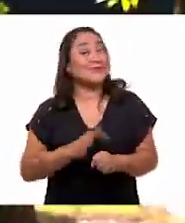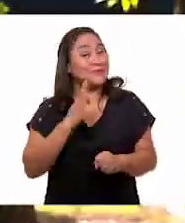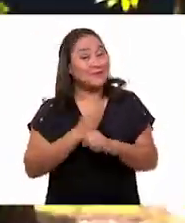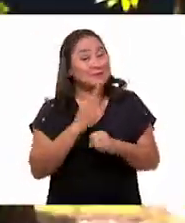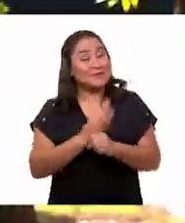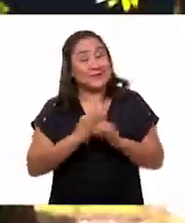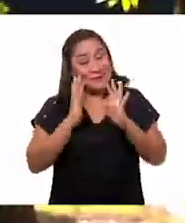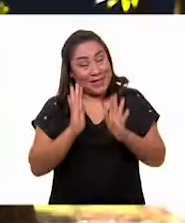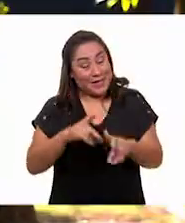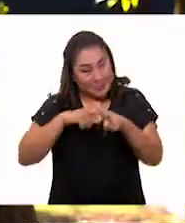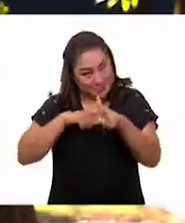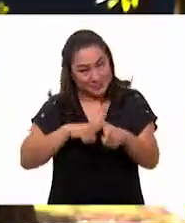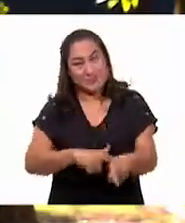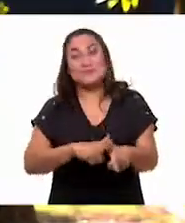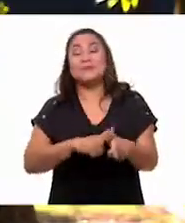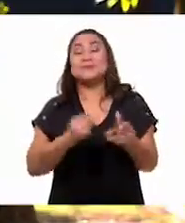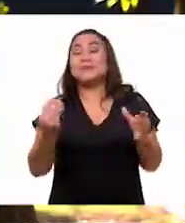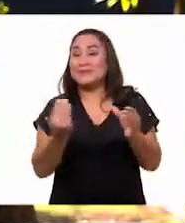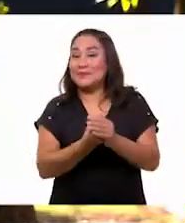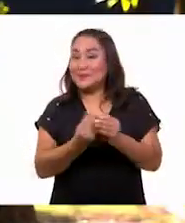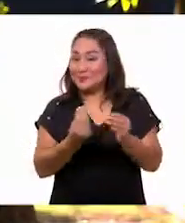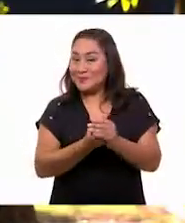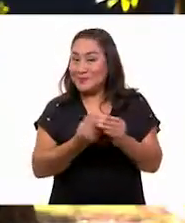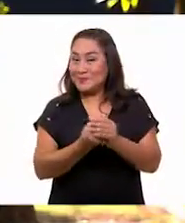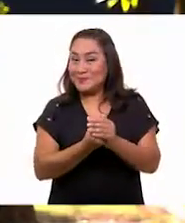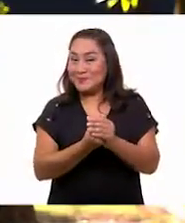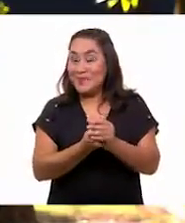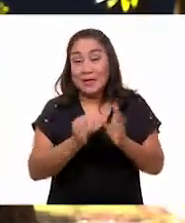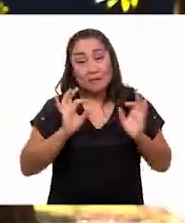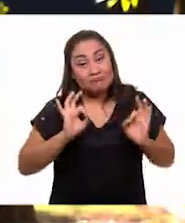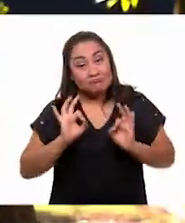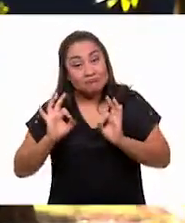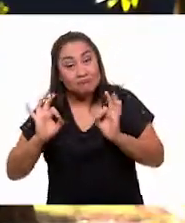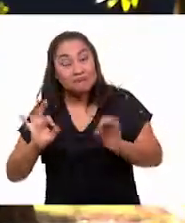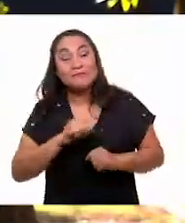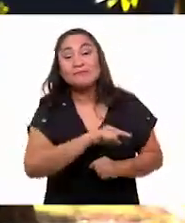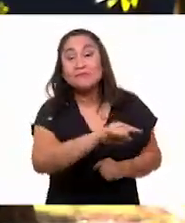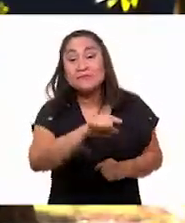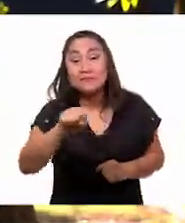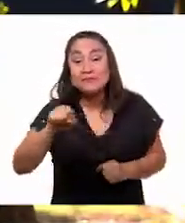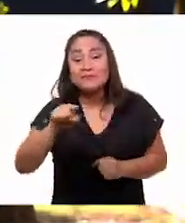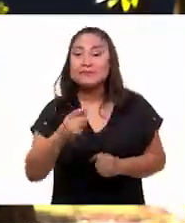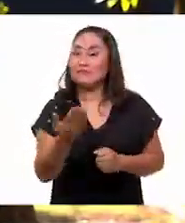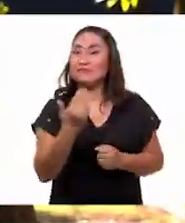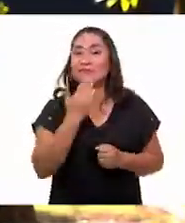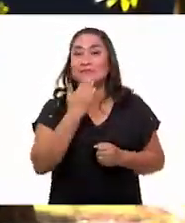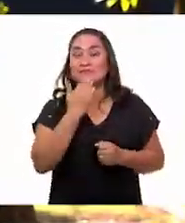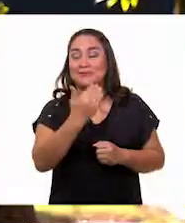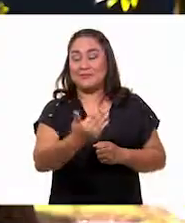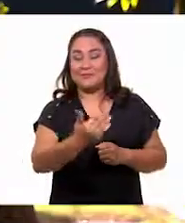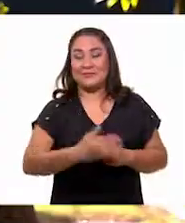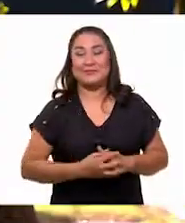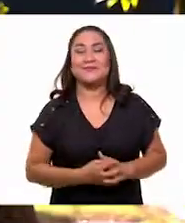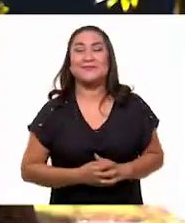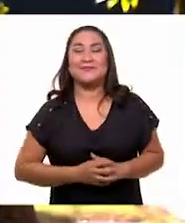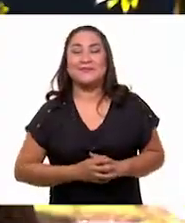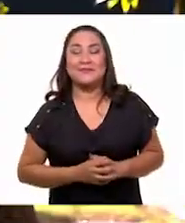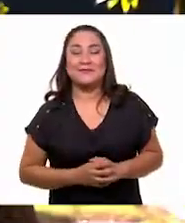es momento de seguir con el programa de hoy. ¿Listas? ¿Listos?